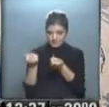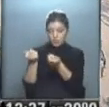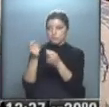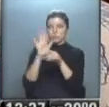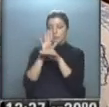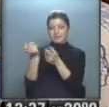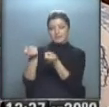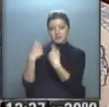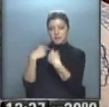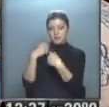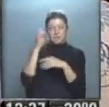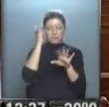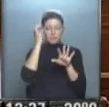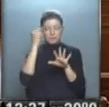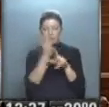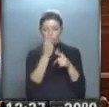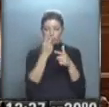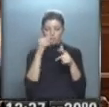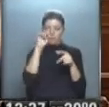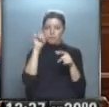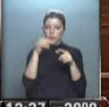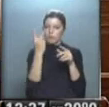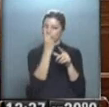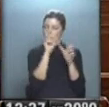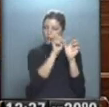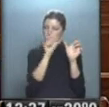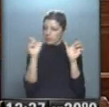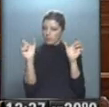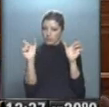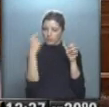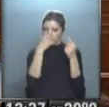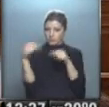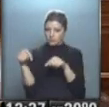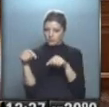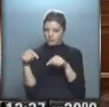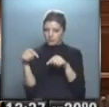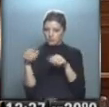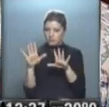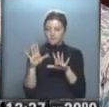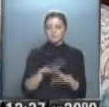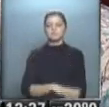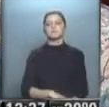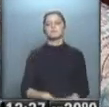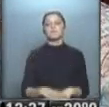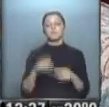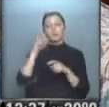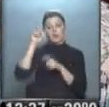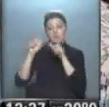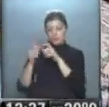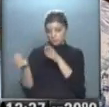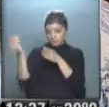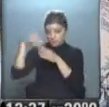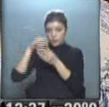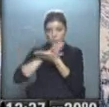Perdón, necesito ver la pregunta porque hay que contestarla en parte. Perdón. Bien. Los nuevos participantes